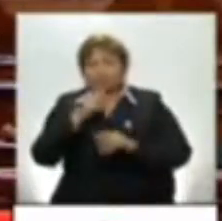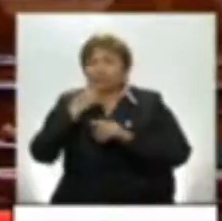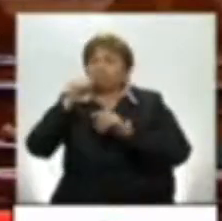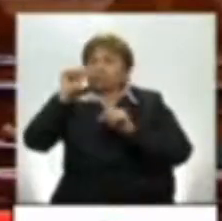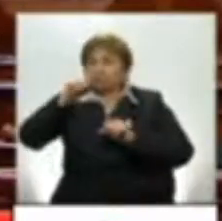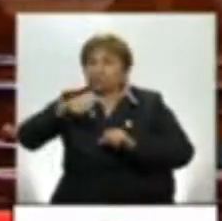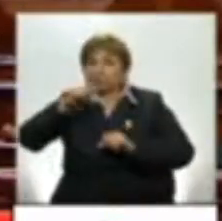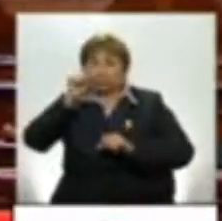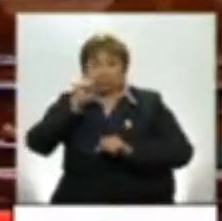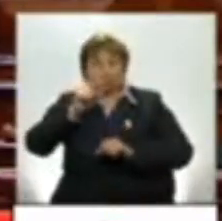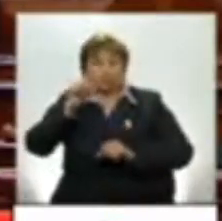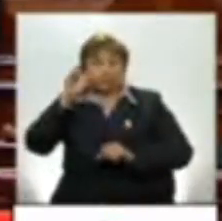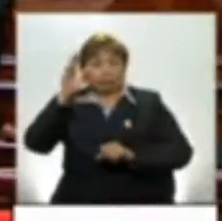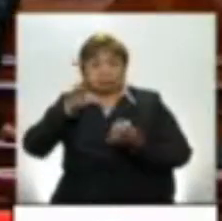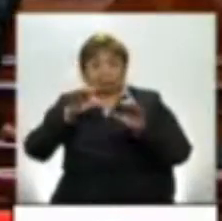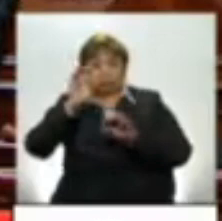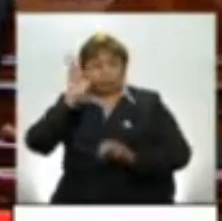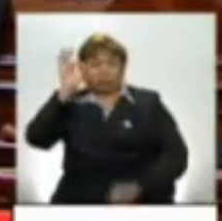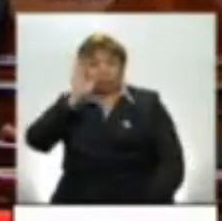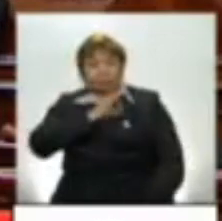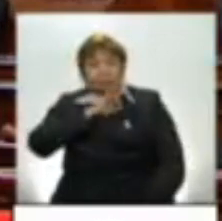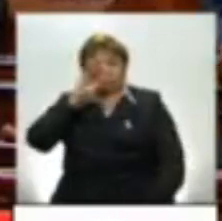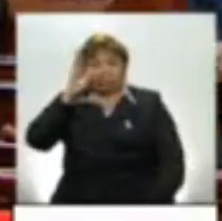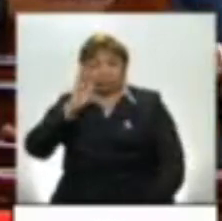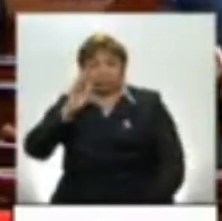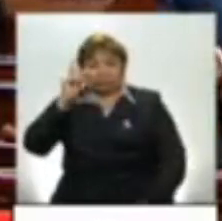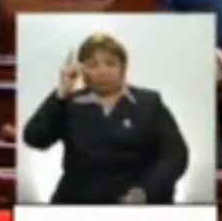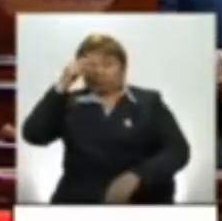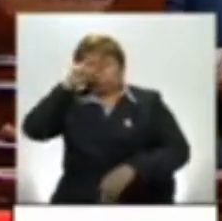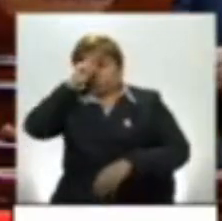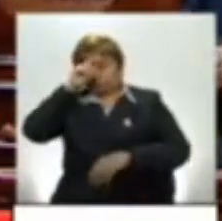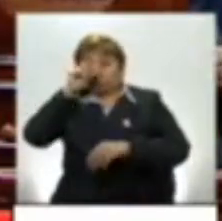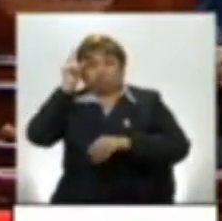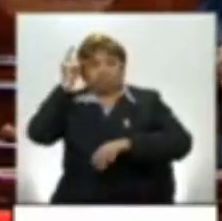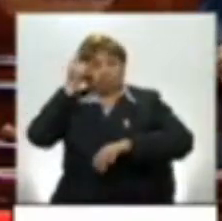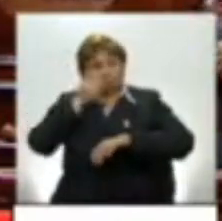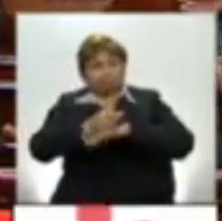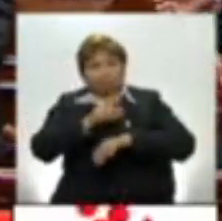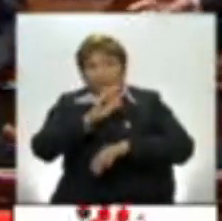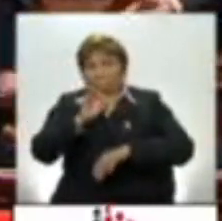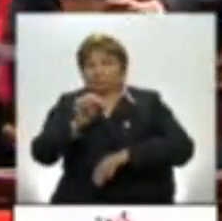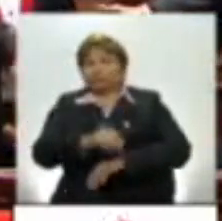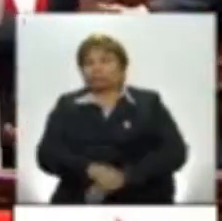y la patria la premien, sino que él y la nación se lo demanden.